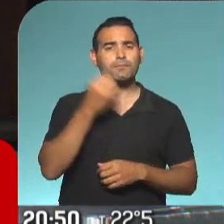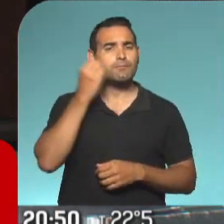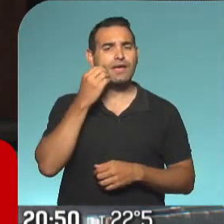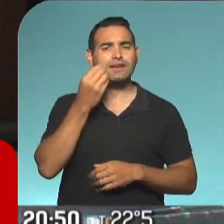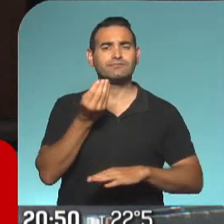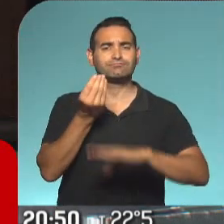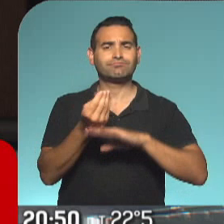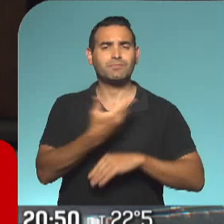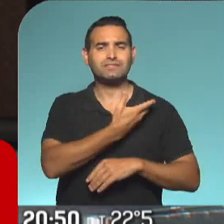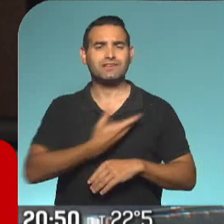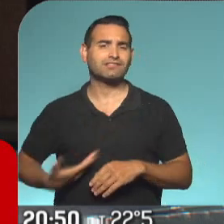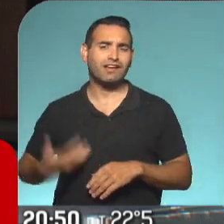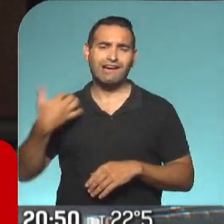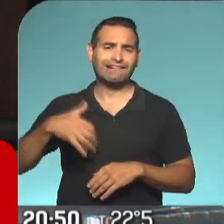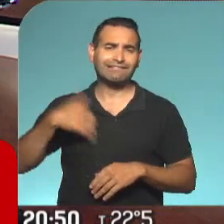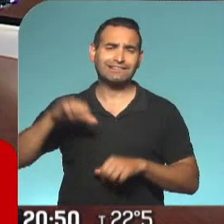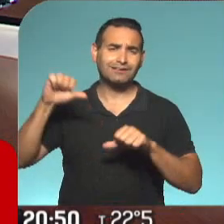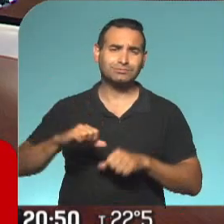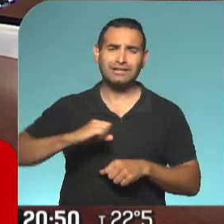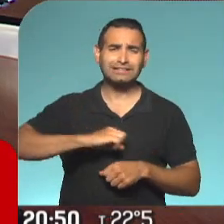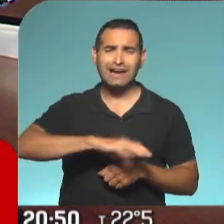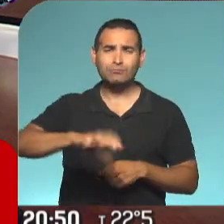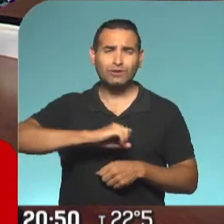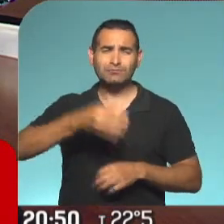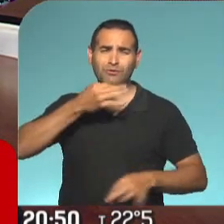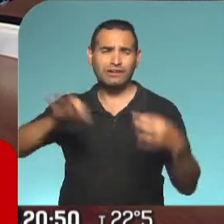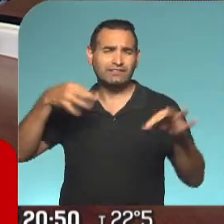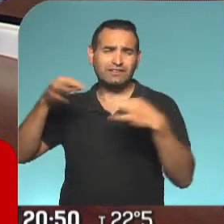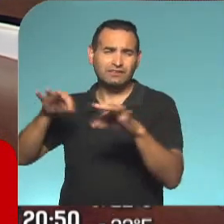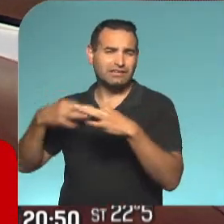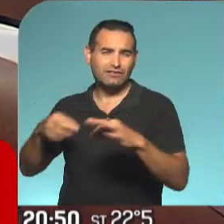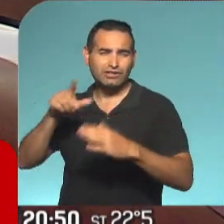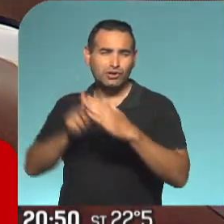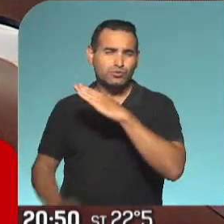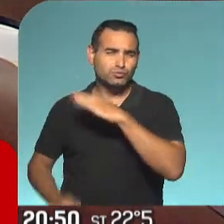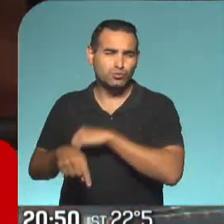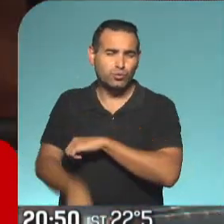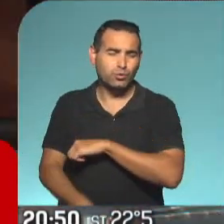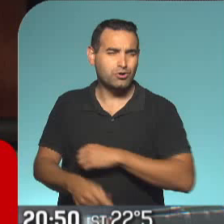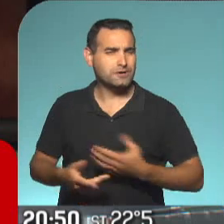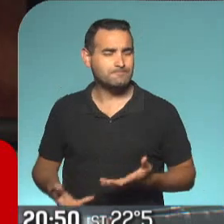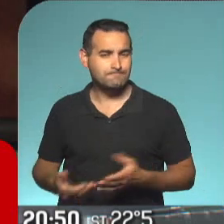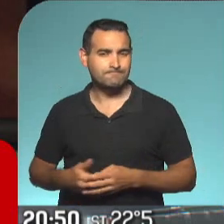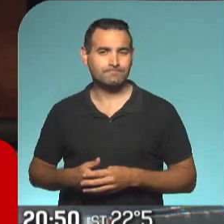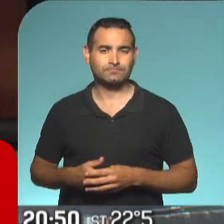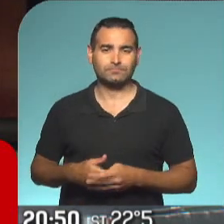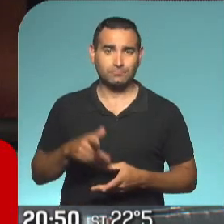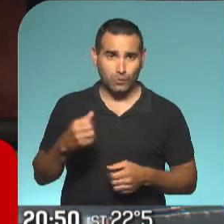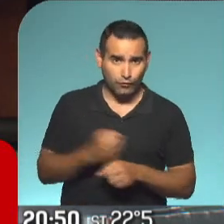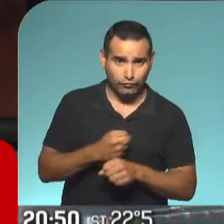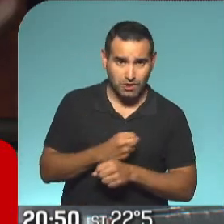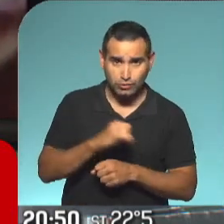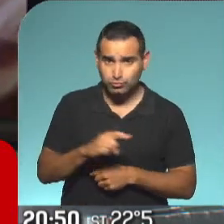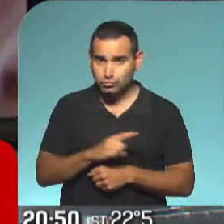a la Argentina y que vendió un montón de campos en el sur de la Argentina. Sí. ¿Eso también lo podemos emparentar primero si se confirmó y si